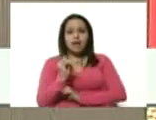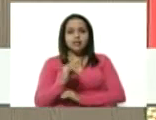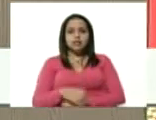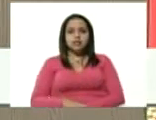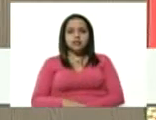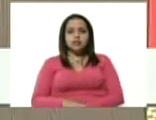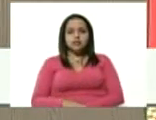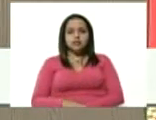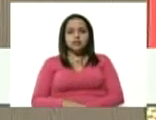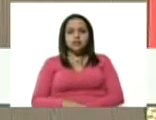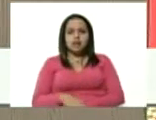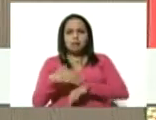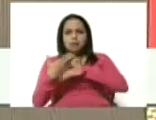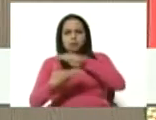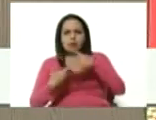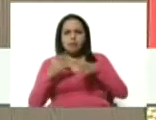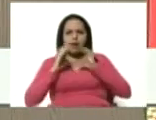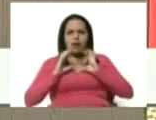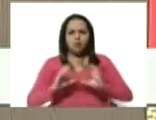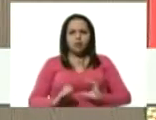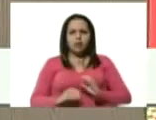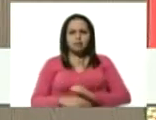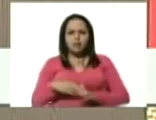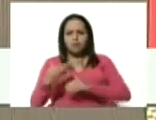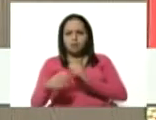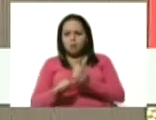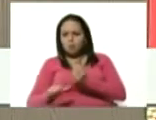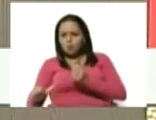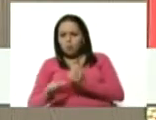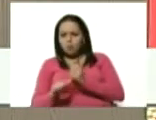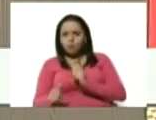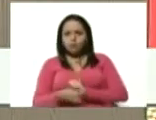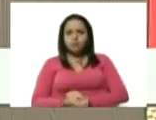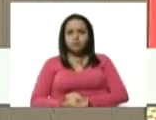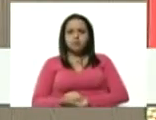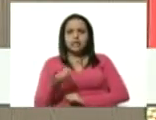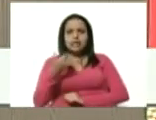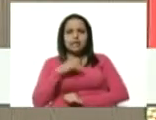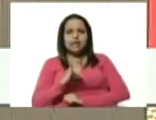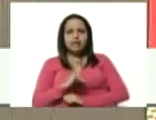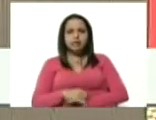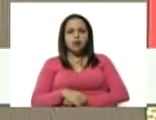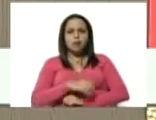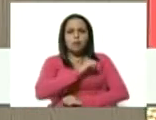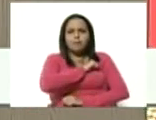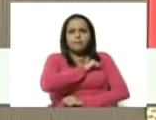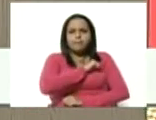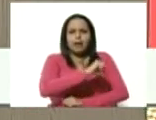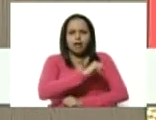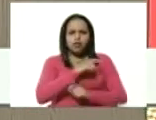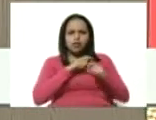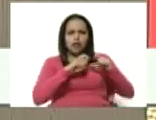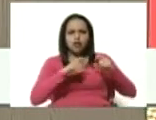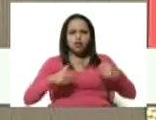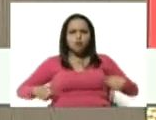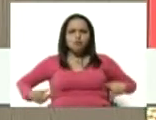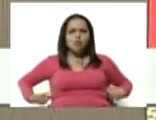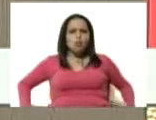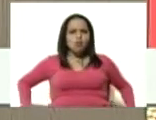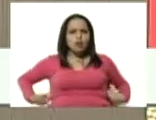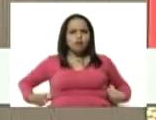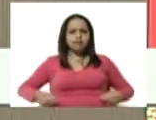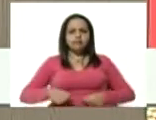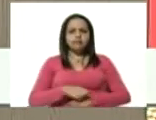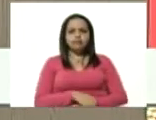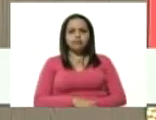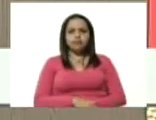inestabilidad orgánica, insuficiencia renal y eso le causó un paro cardiopulmonar.